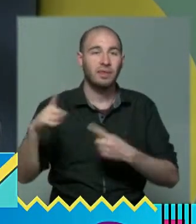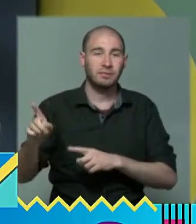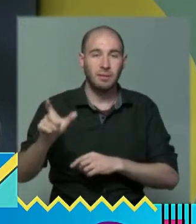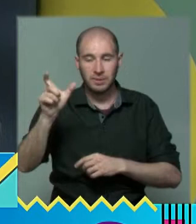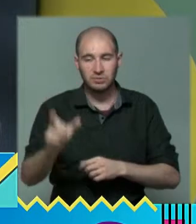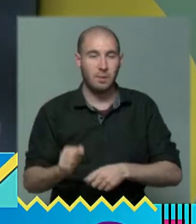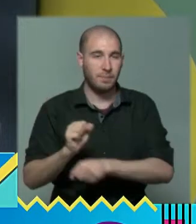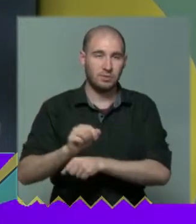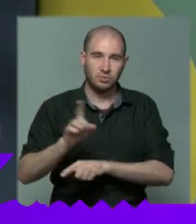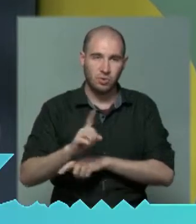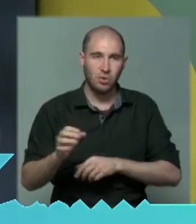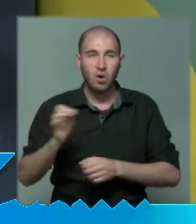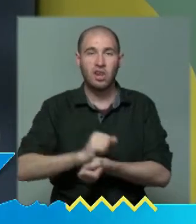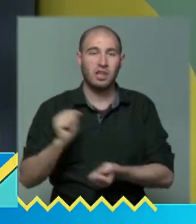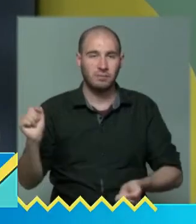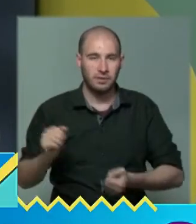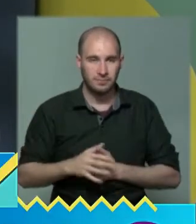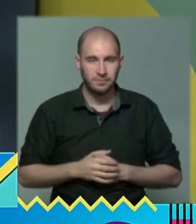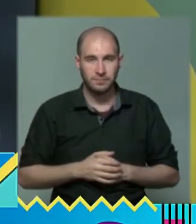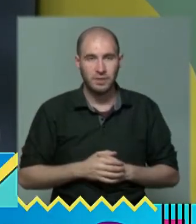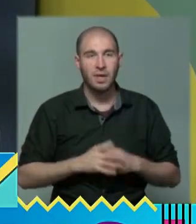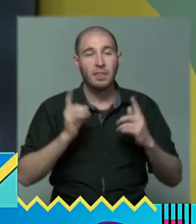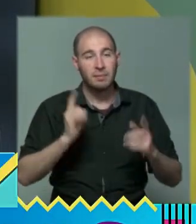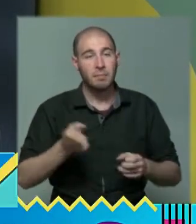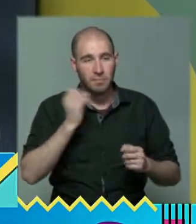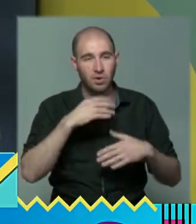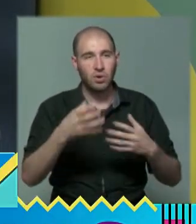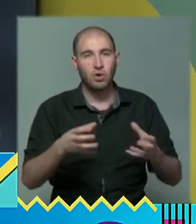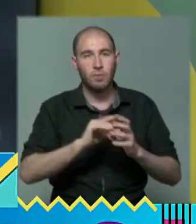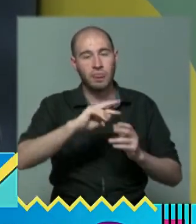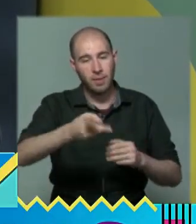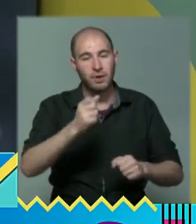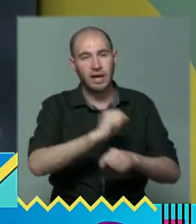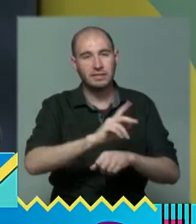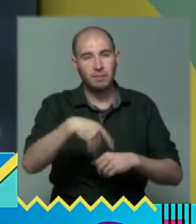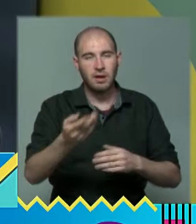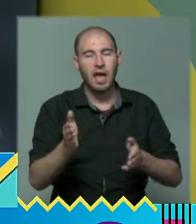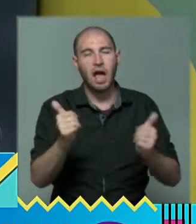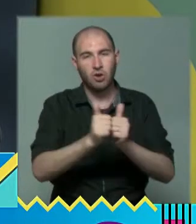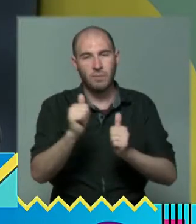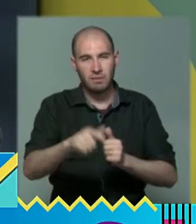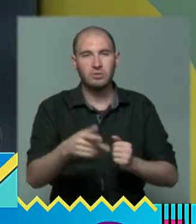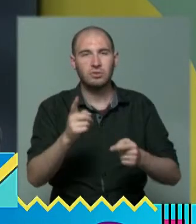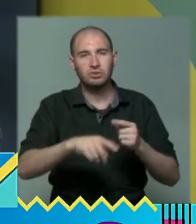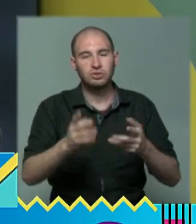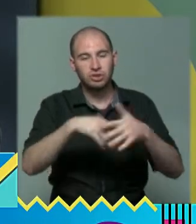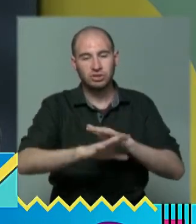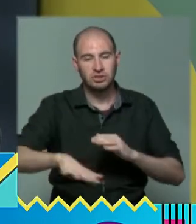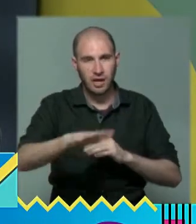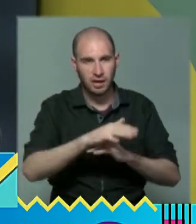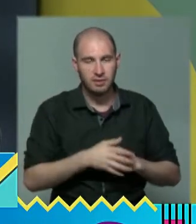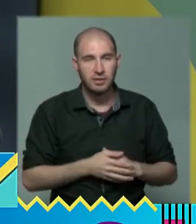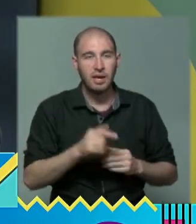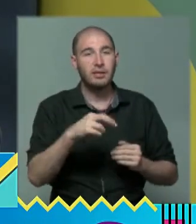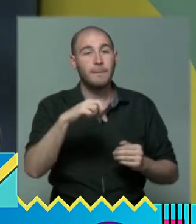del interno o del liberado. Bien. Y mejorar los organismos postpenitenciarios de acompañamiento en la reinserción social. Sería... Y esas